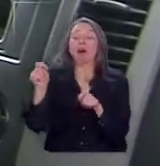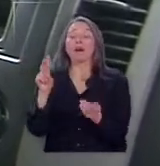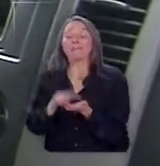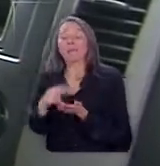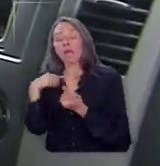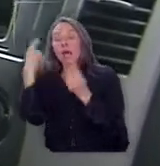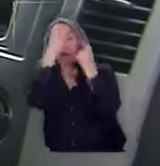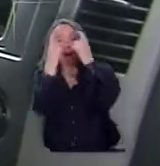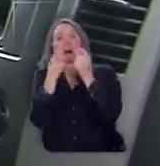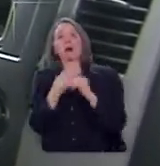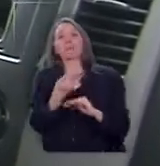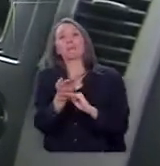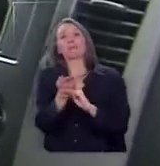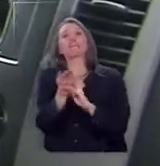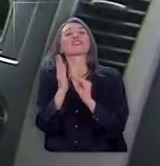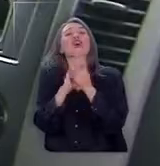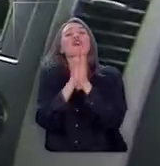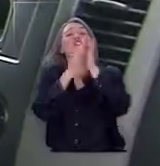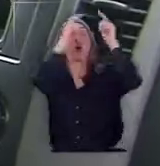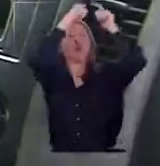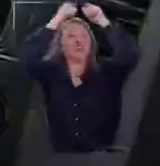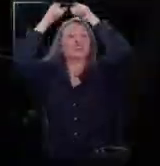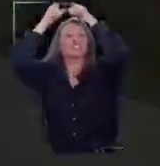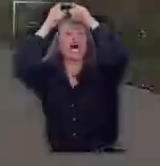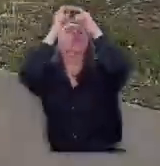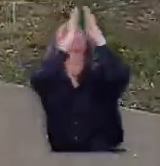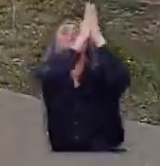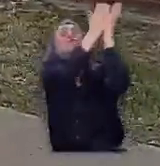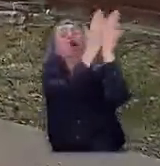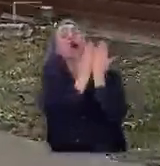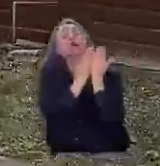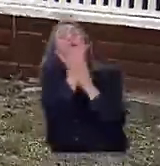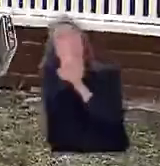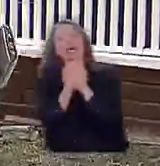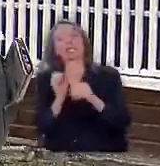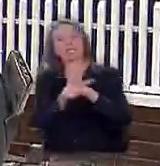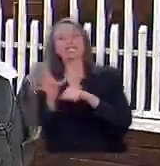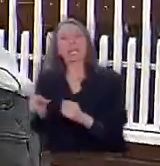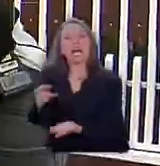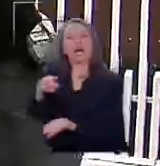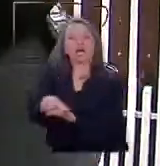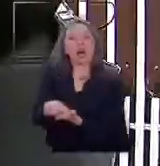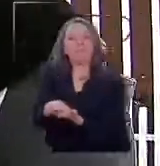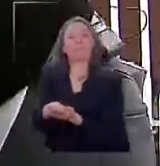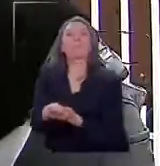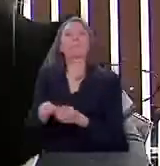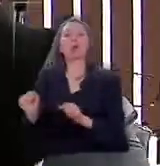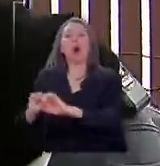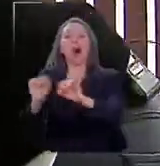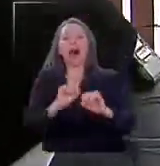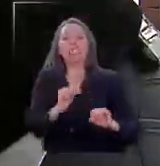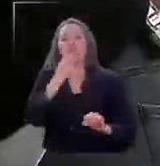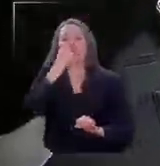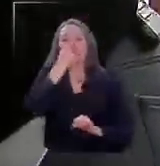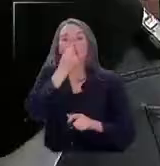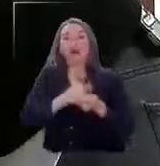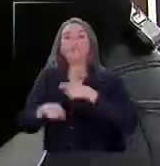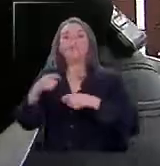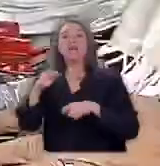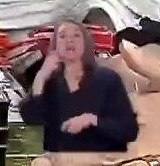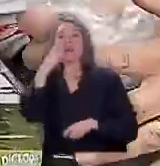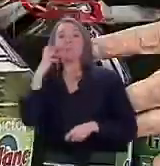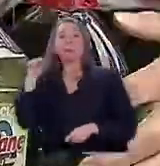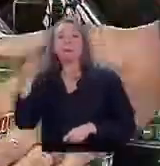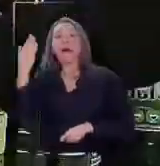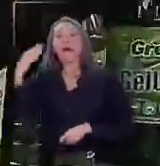que le pido a todos los santos que esto termine Lorena compró artículos de limpieza y se los vende a los papás de los niños